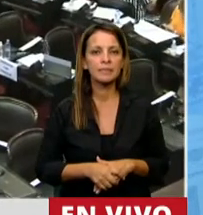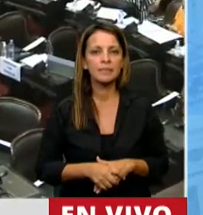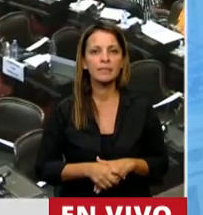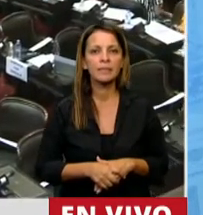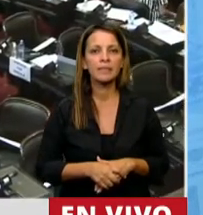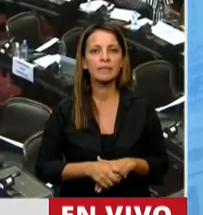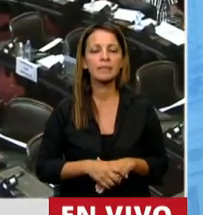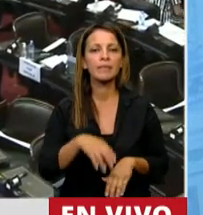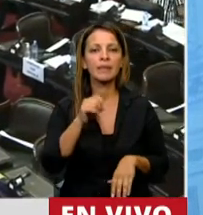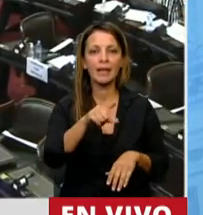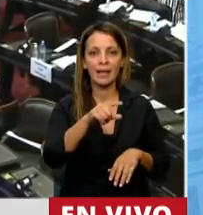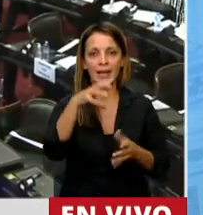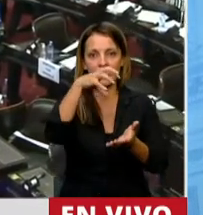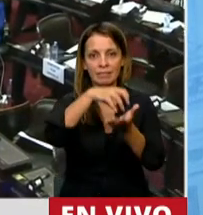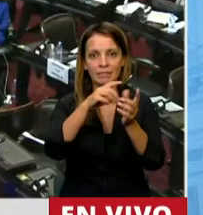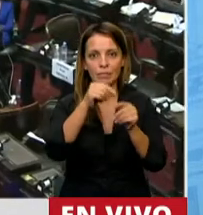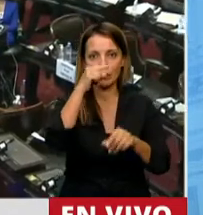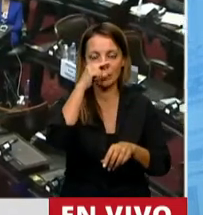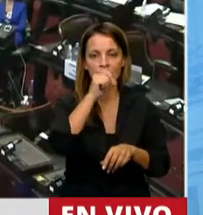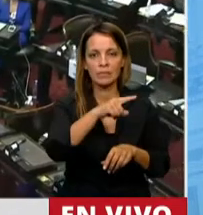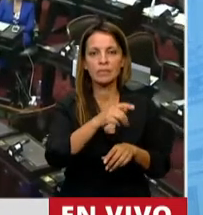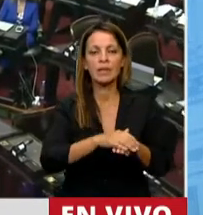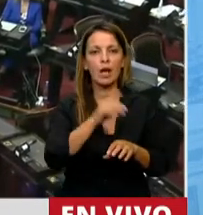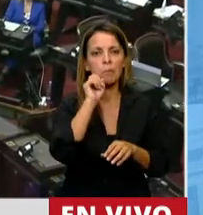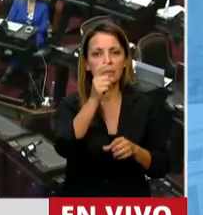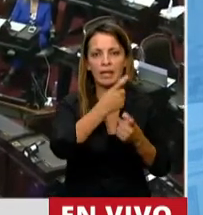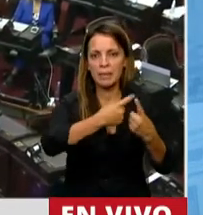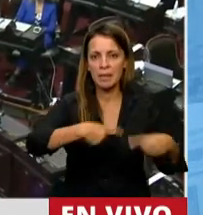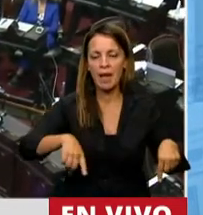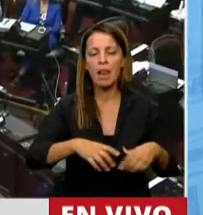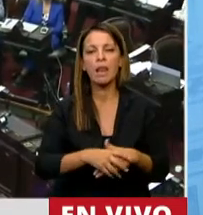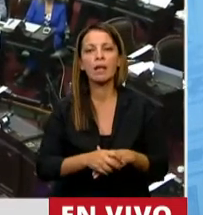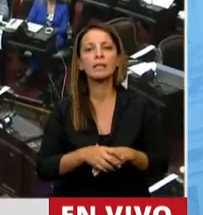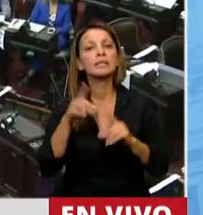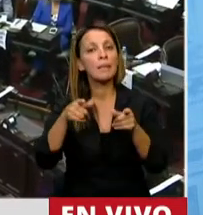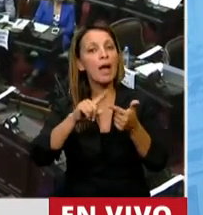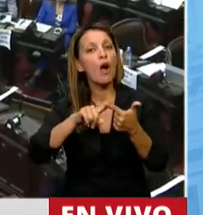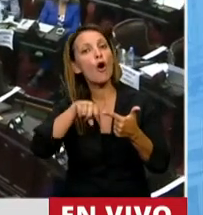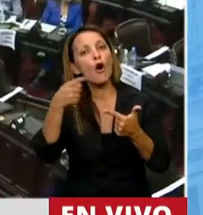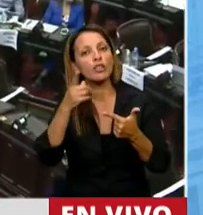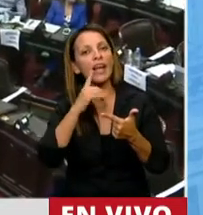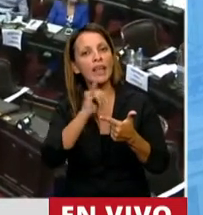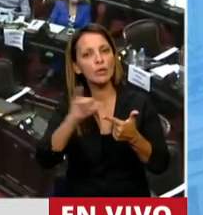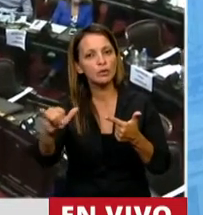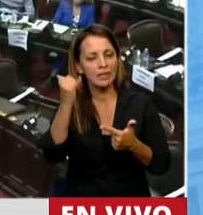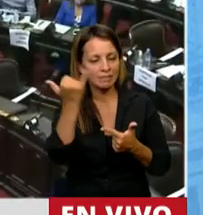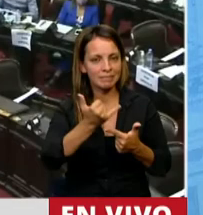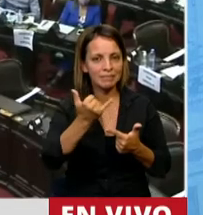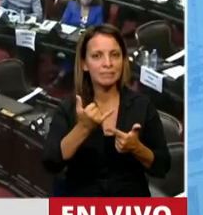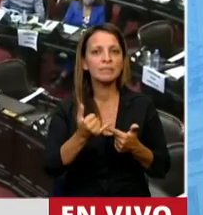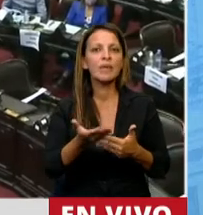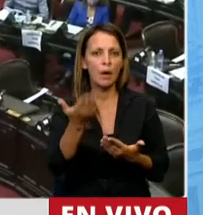en lo criminal y correccional, también tiene otra denuncia que lo puede ver y